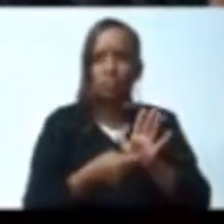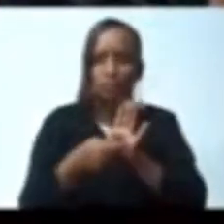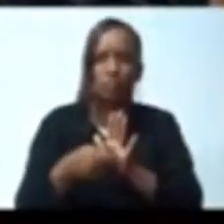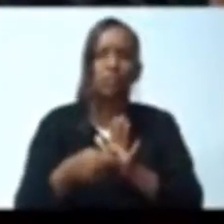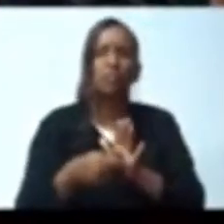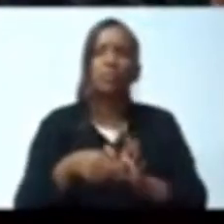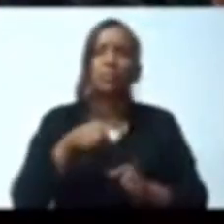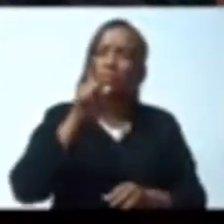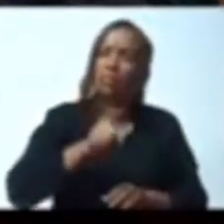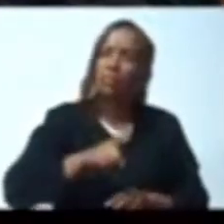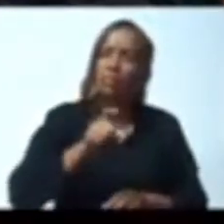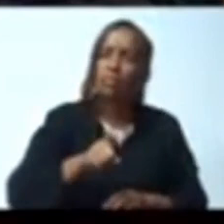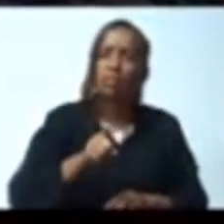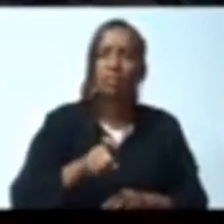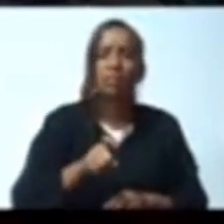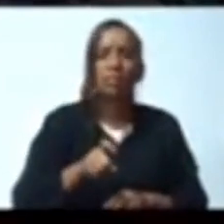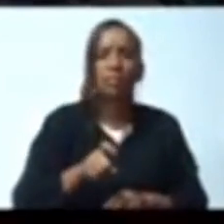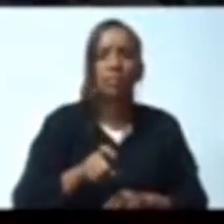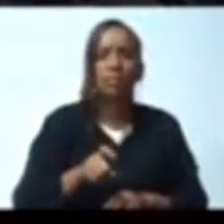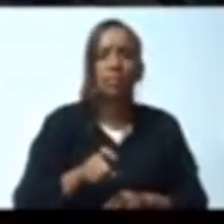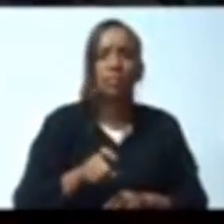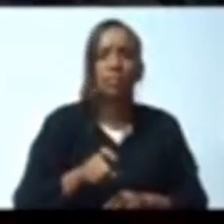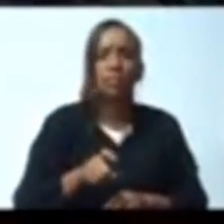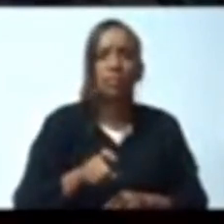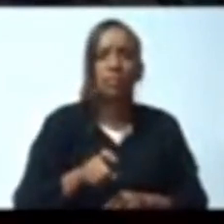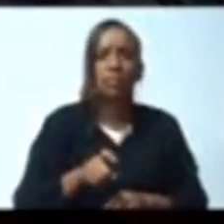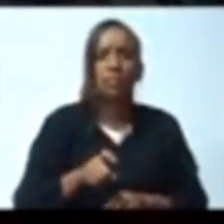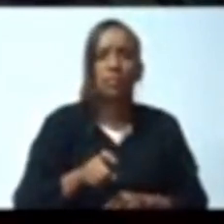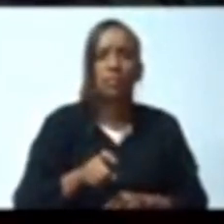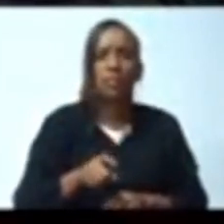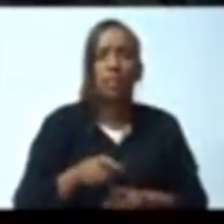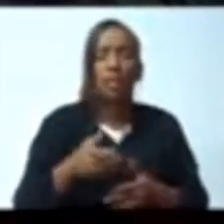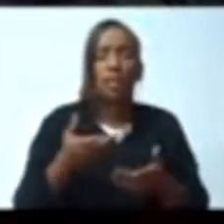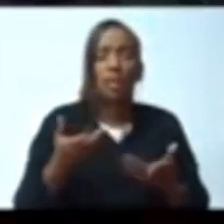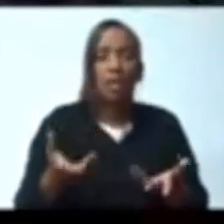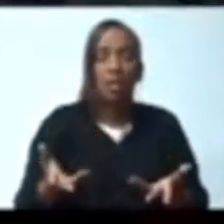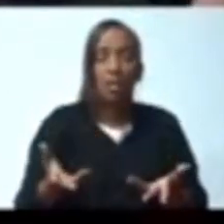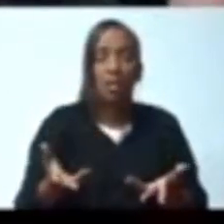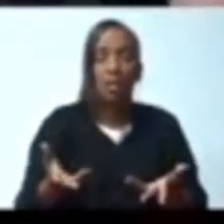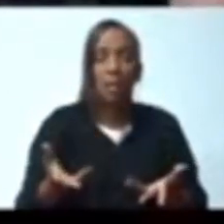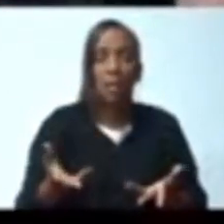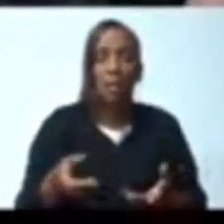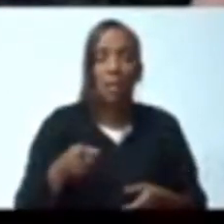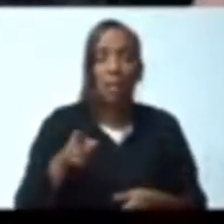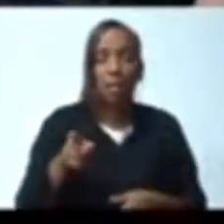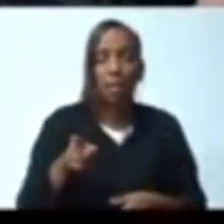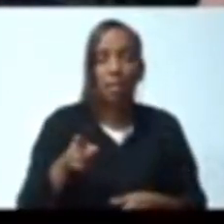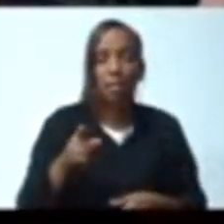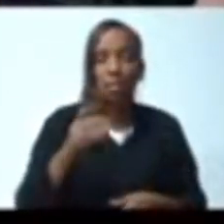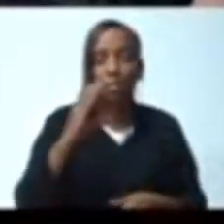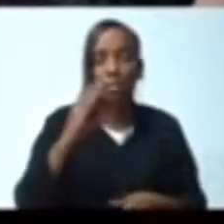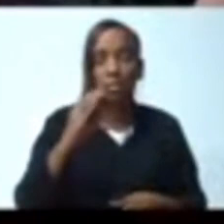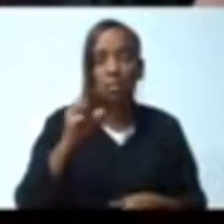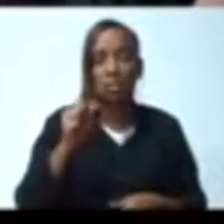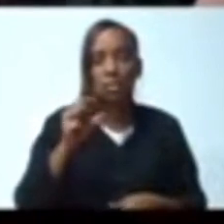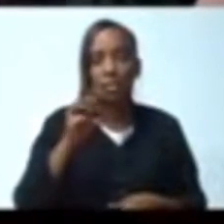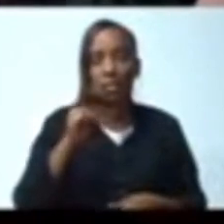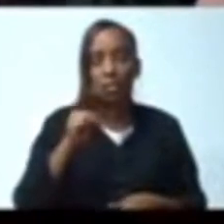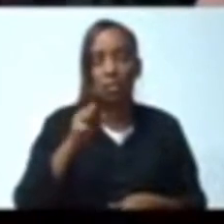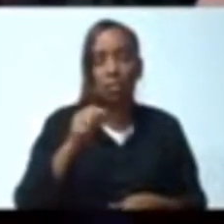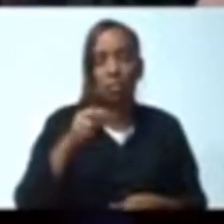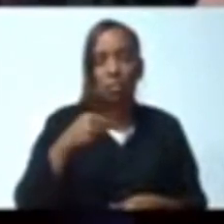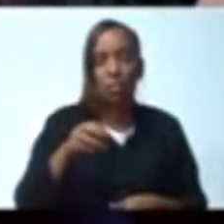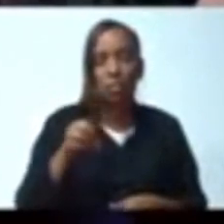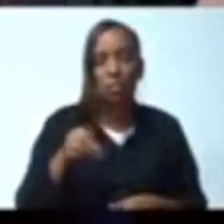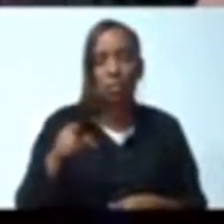porque Camaño es la expresión de un hecho histórico de nuestro país. Es la expresión de la